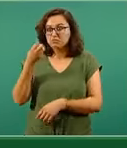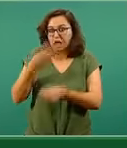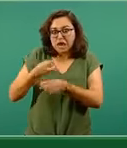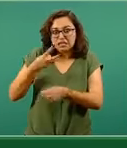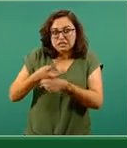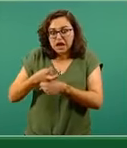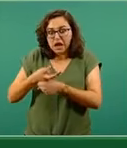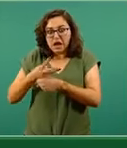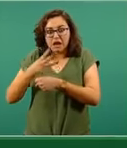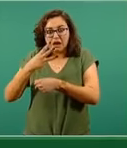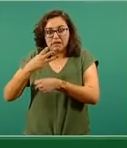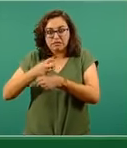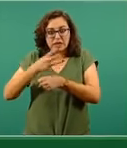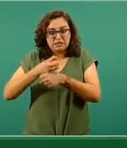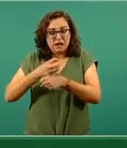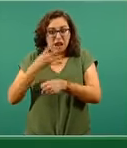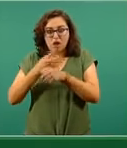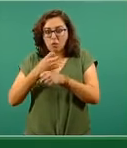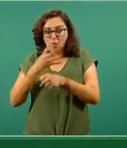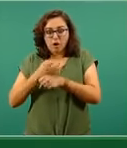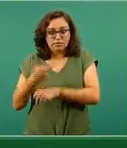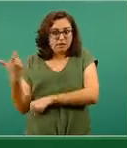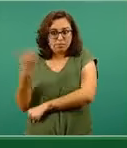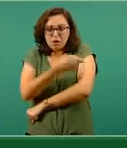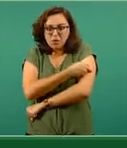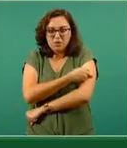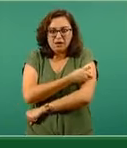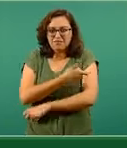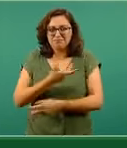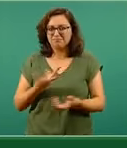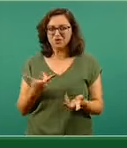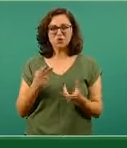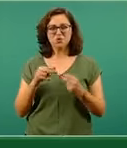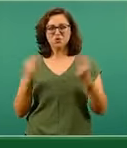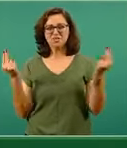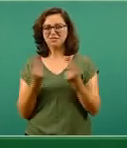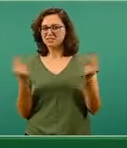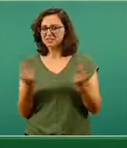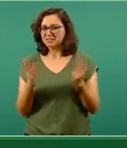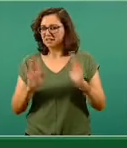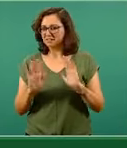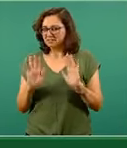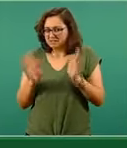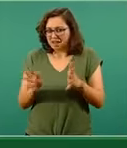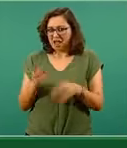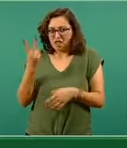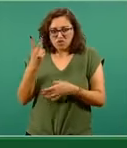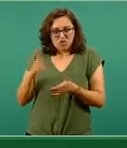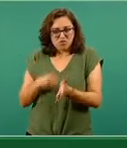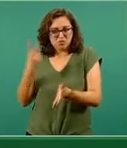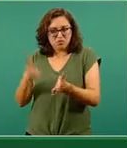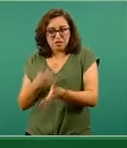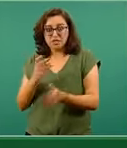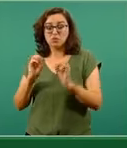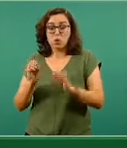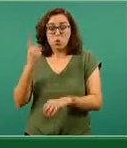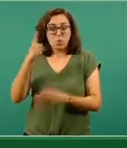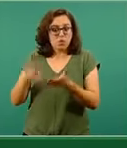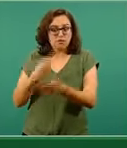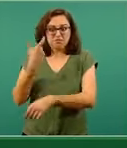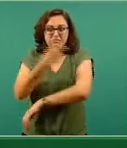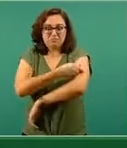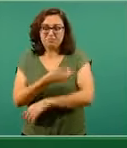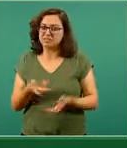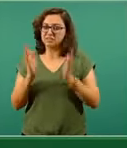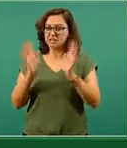dosis. Eso no aumenta, no aumenta para nada la eficacia, la efectividad, la protección. Entonces, es muy importante. No hay